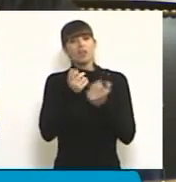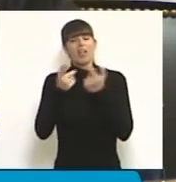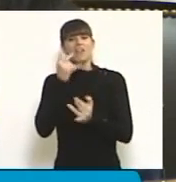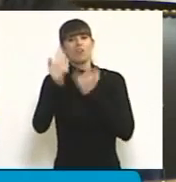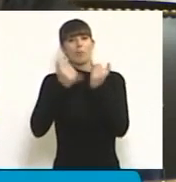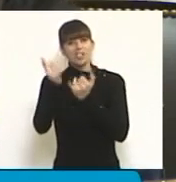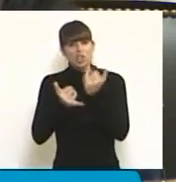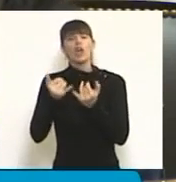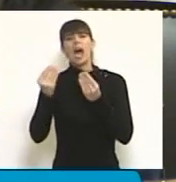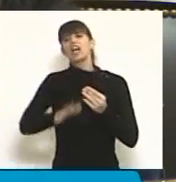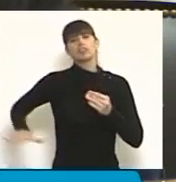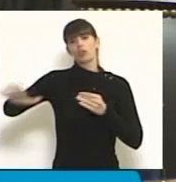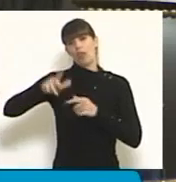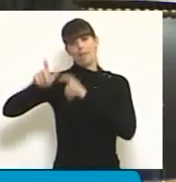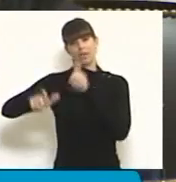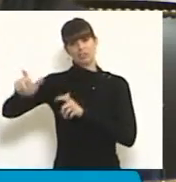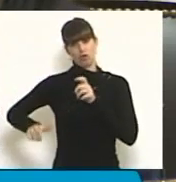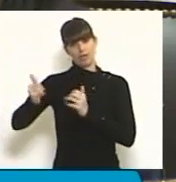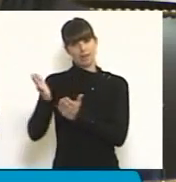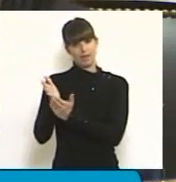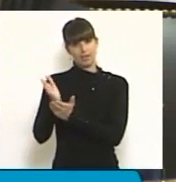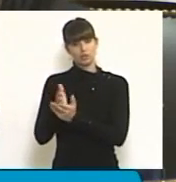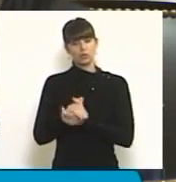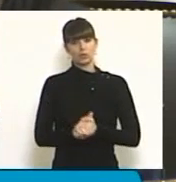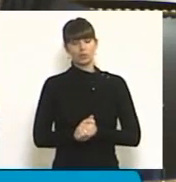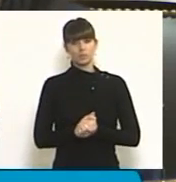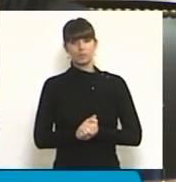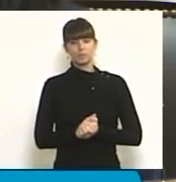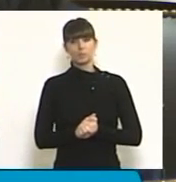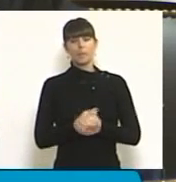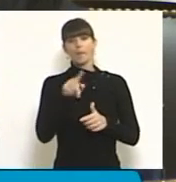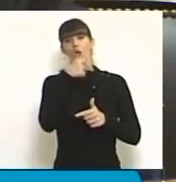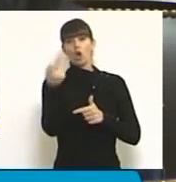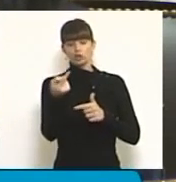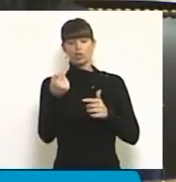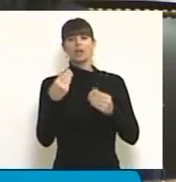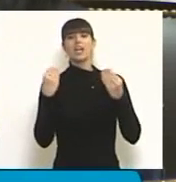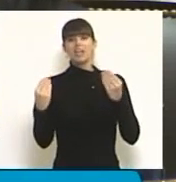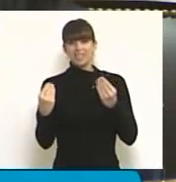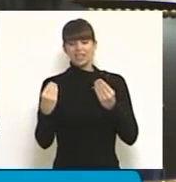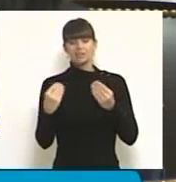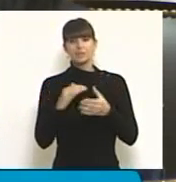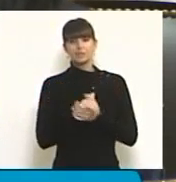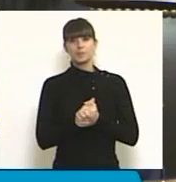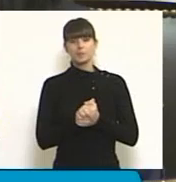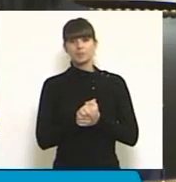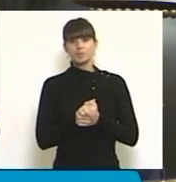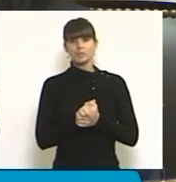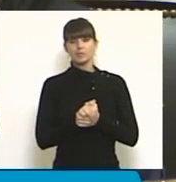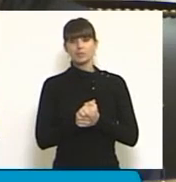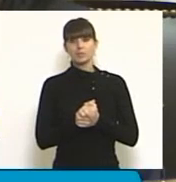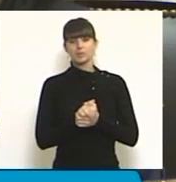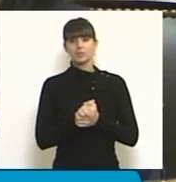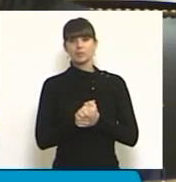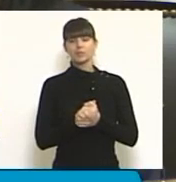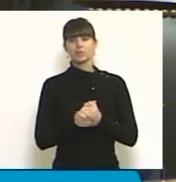que tienen todos los ciudadanos. Otra característica, la inmediación,